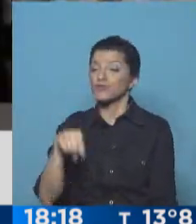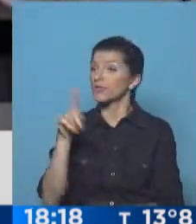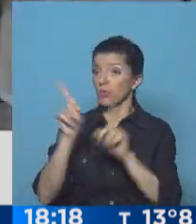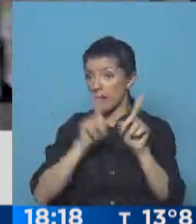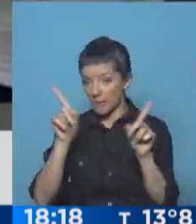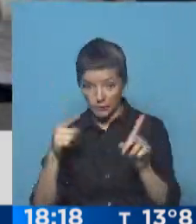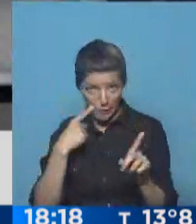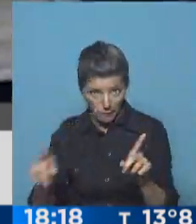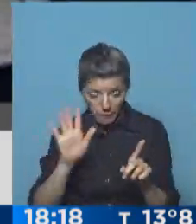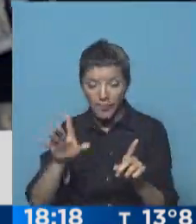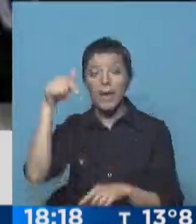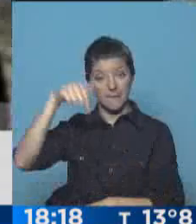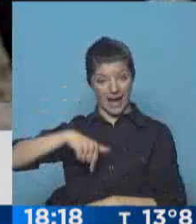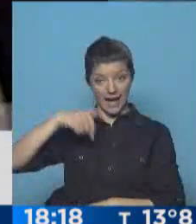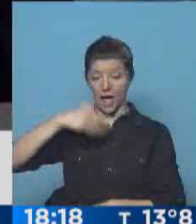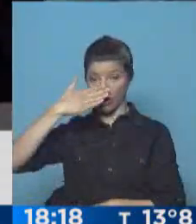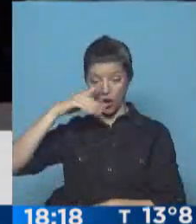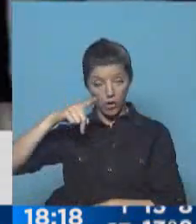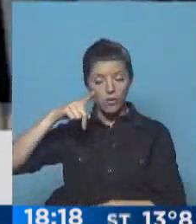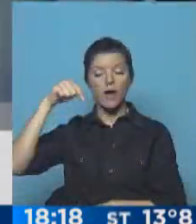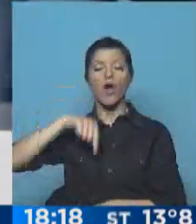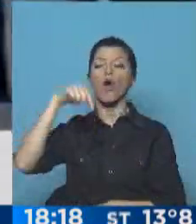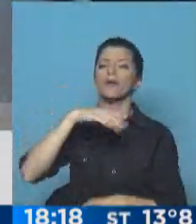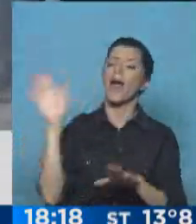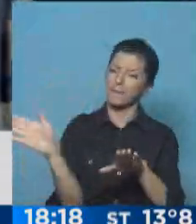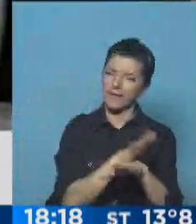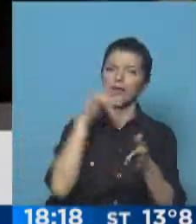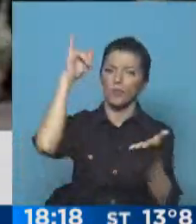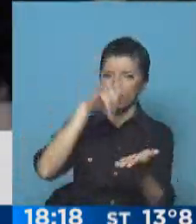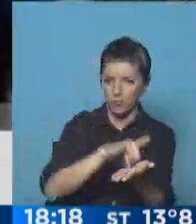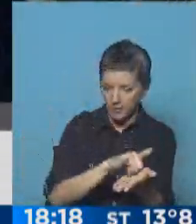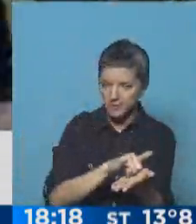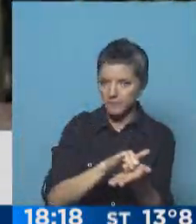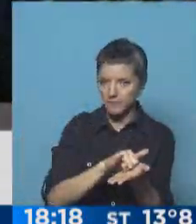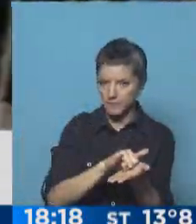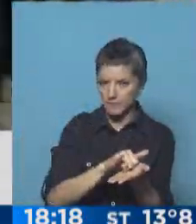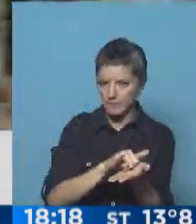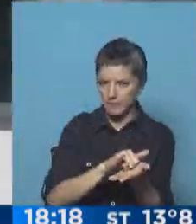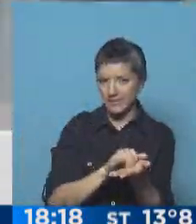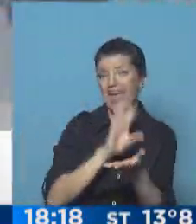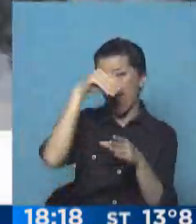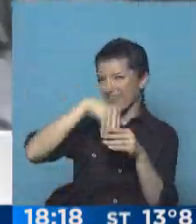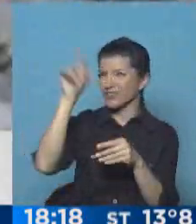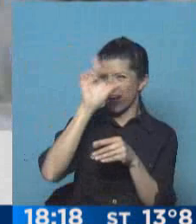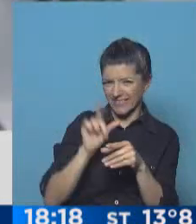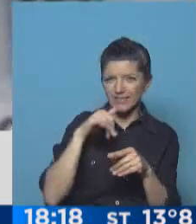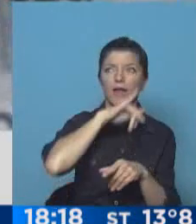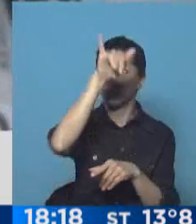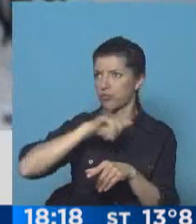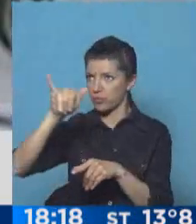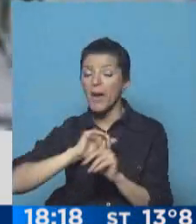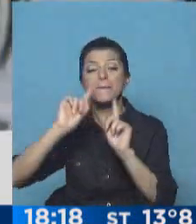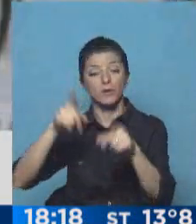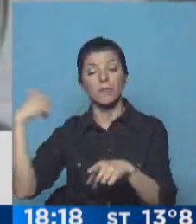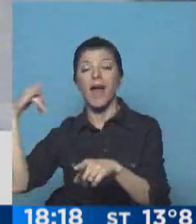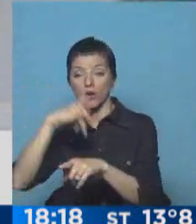sabe, en Córdoba hoy en día además de los típicos vuelos aeroparque a nivel interno, Aerolíneas también está cubriendo las